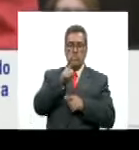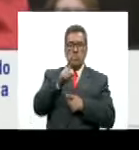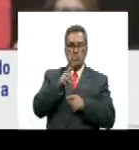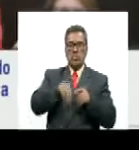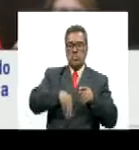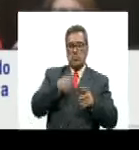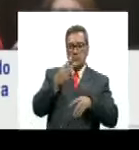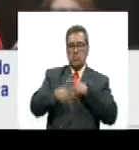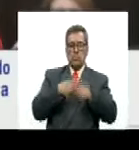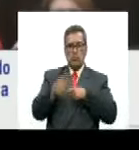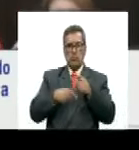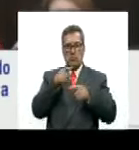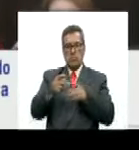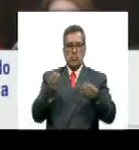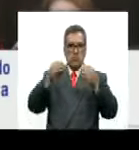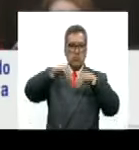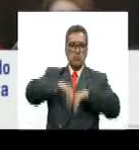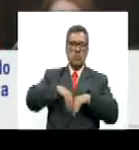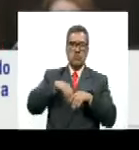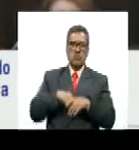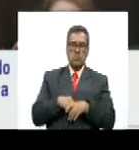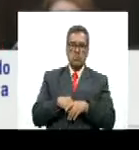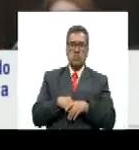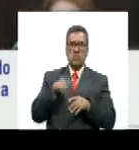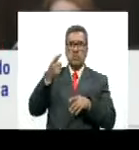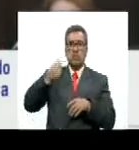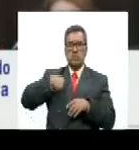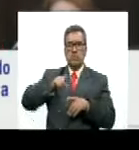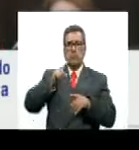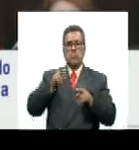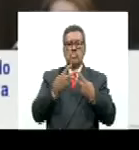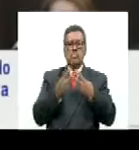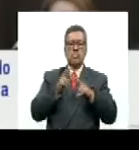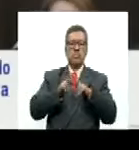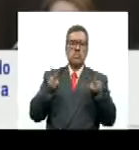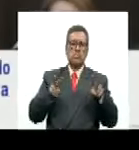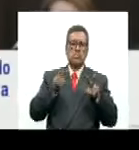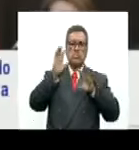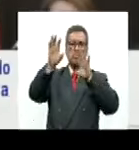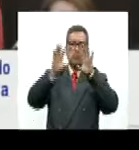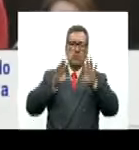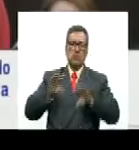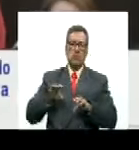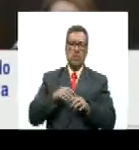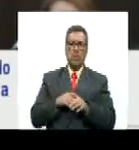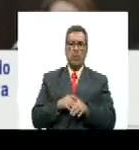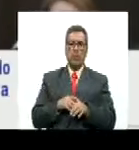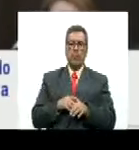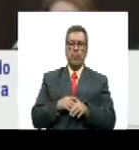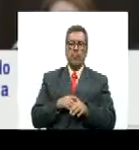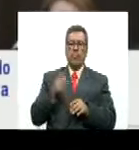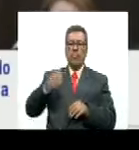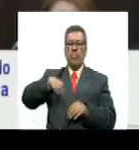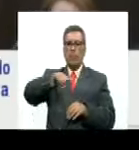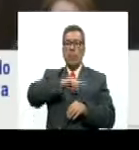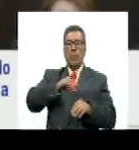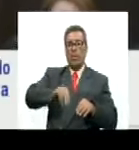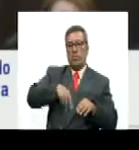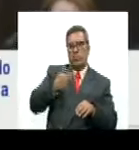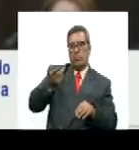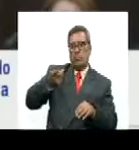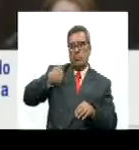puedan desarrollar este tipo de acuerdos, tiene que haber paz en las naciones. Para que nosotros podamos